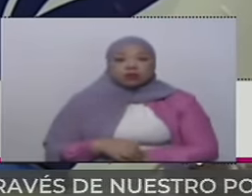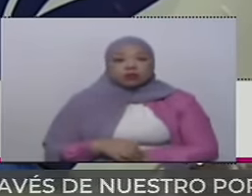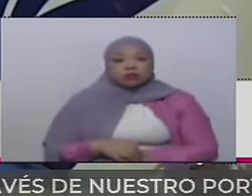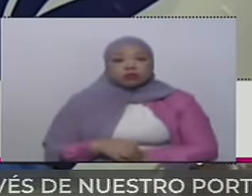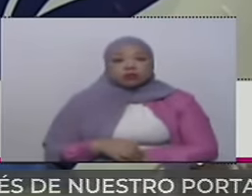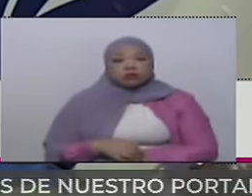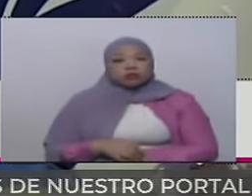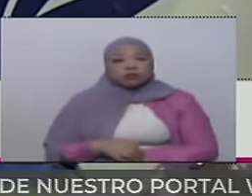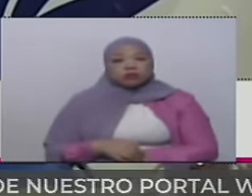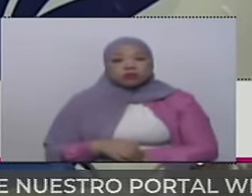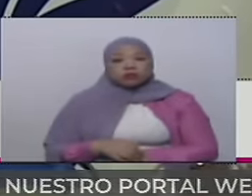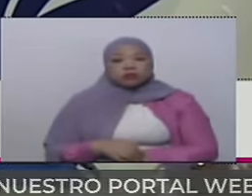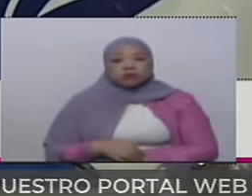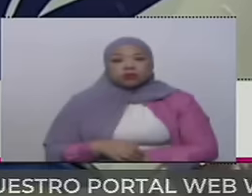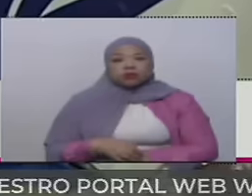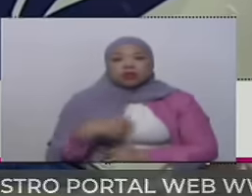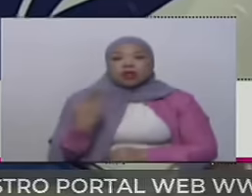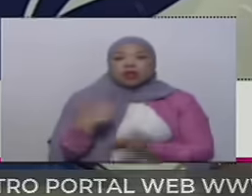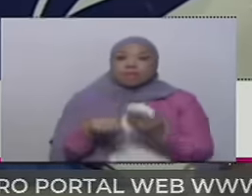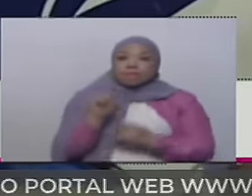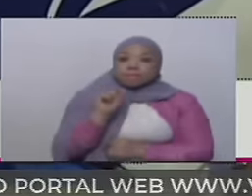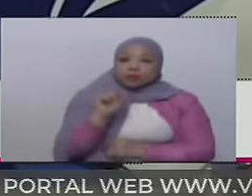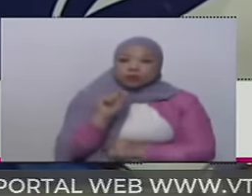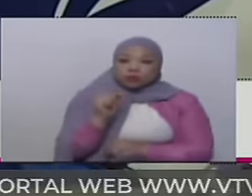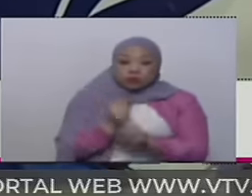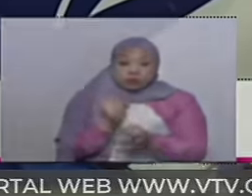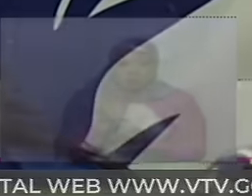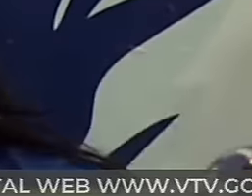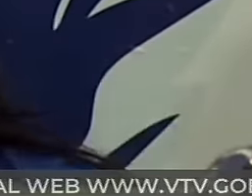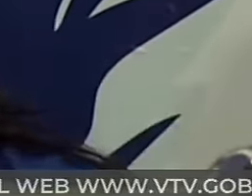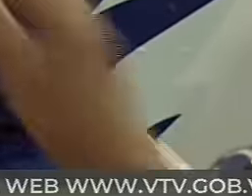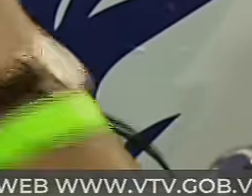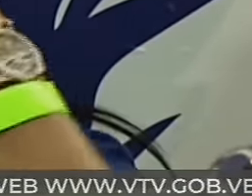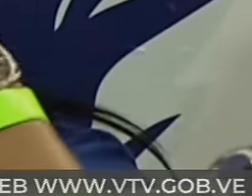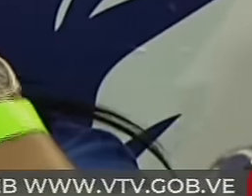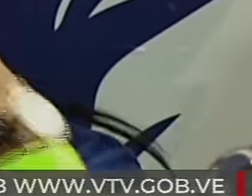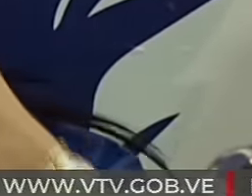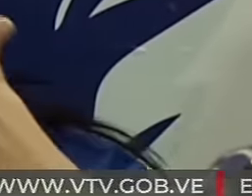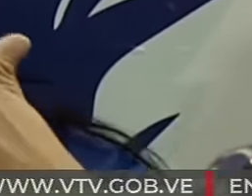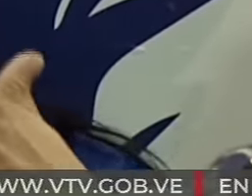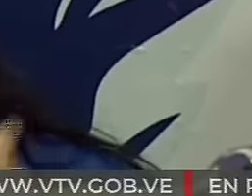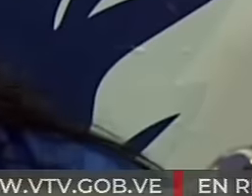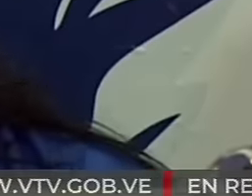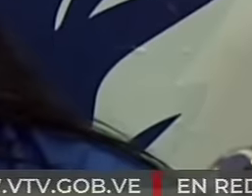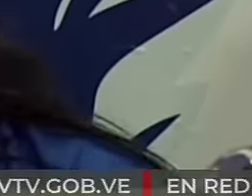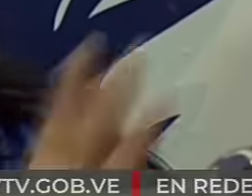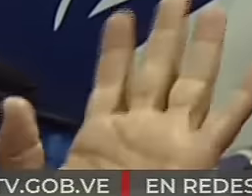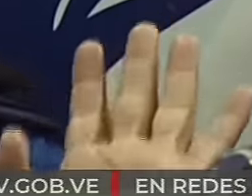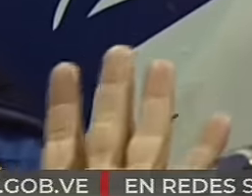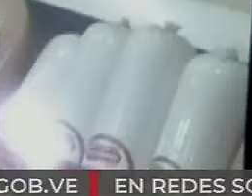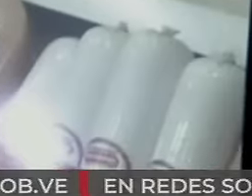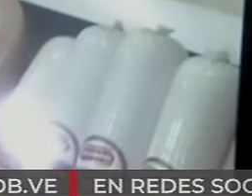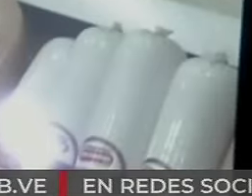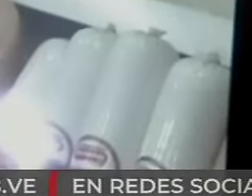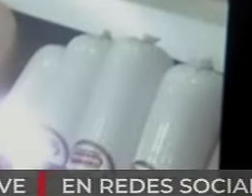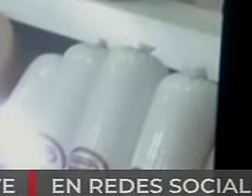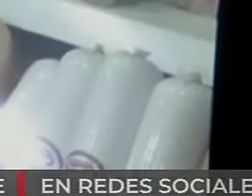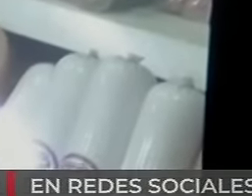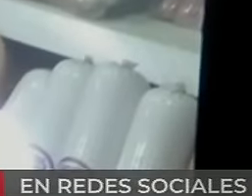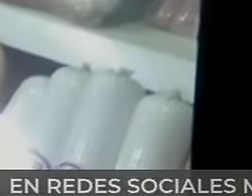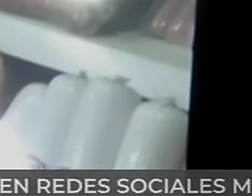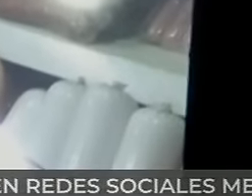Correcto. Exacto. Y nosotros pagamos $10 semanal. Ah, y ¿verdad? Si te alcanza, si produce la platica. Sí, sí, bueno, claro, siempre se vende. O